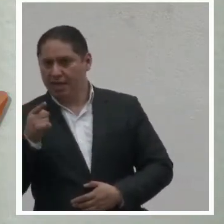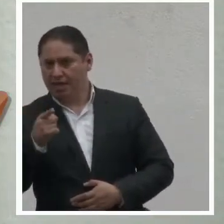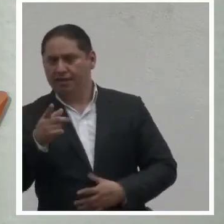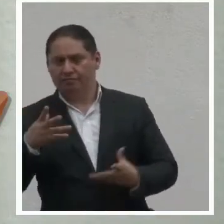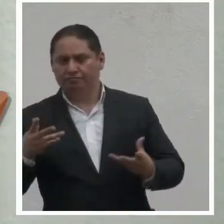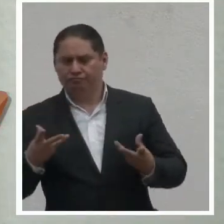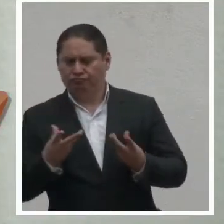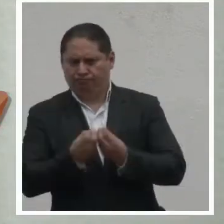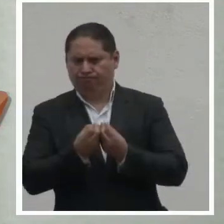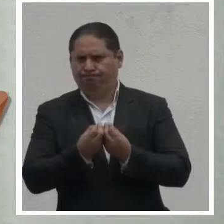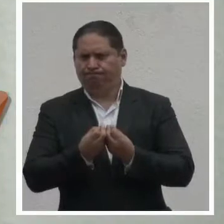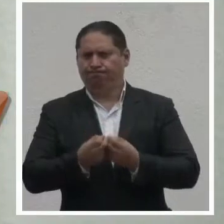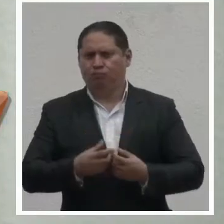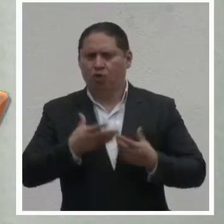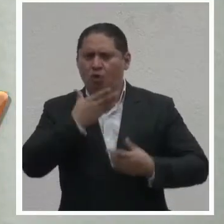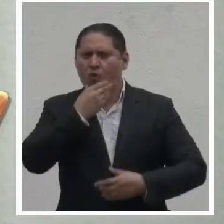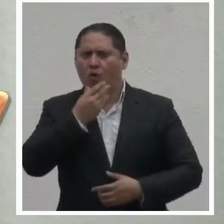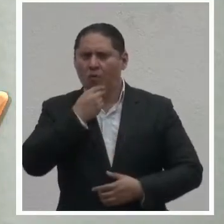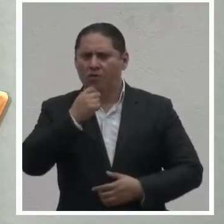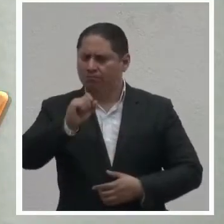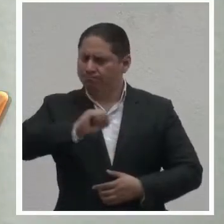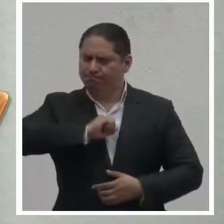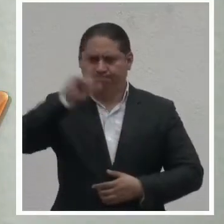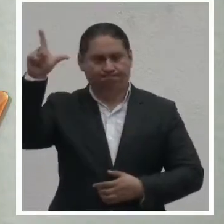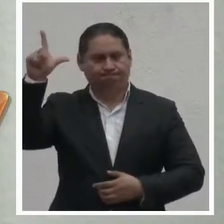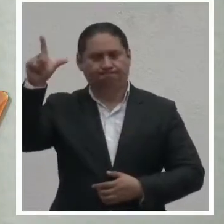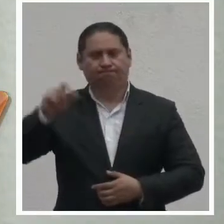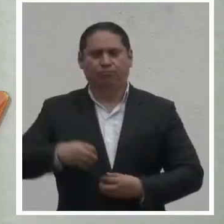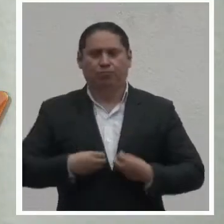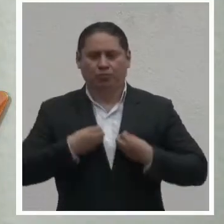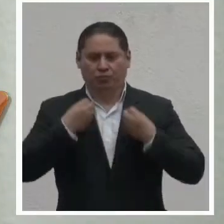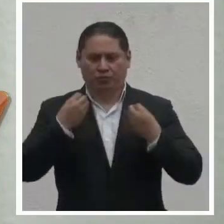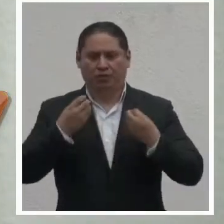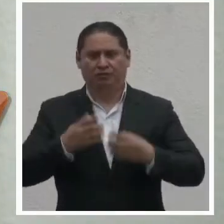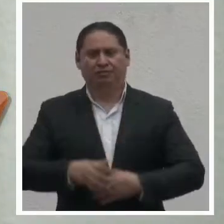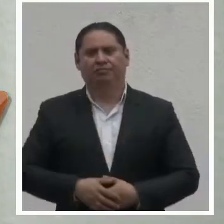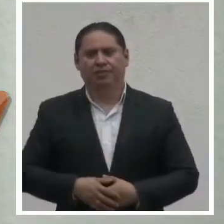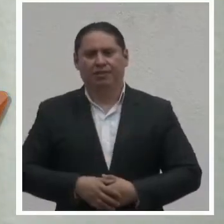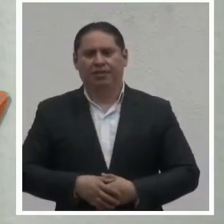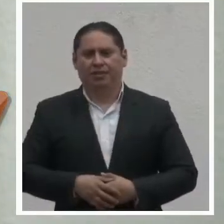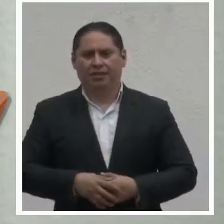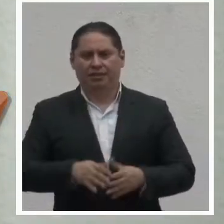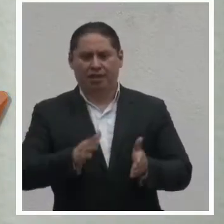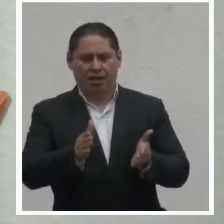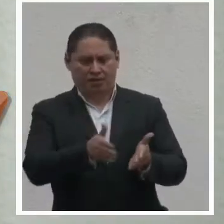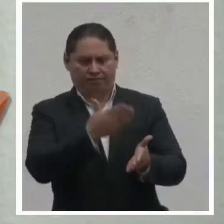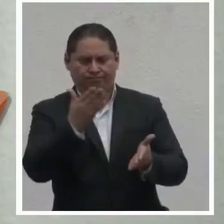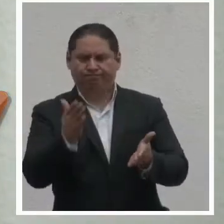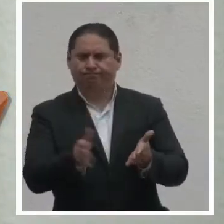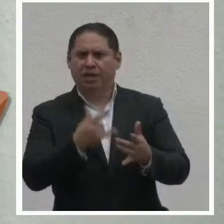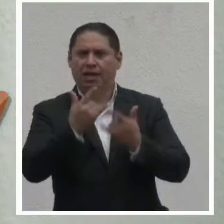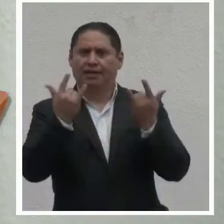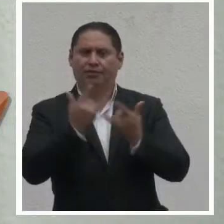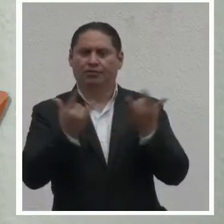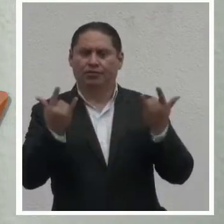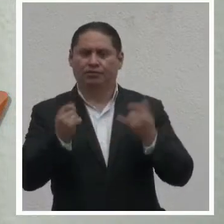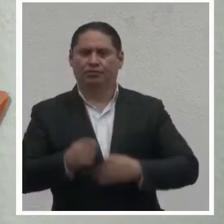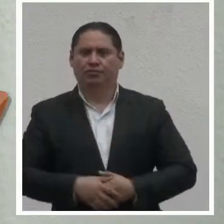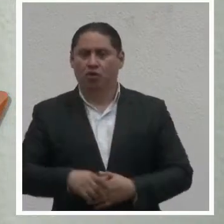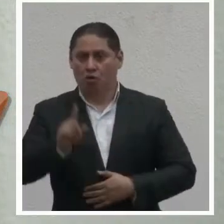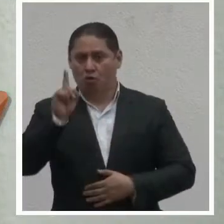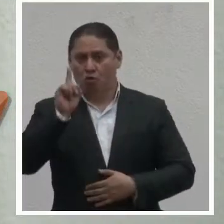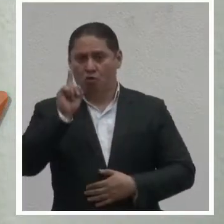un hombre extraordinario que vive en las más brillantes páginas de la historia nacional, un